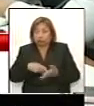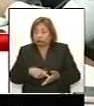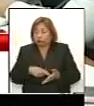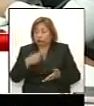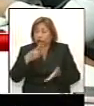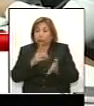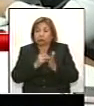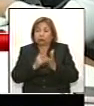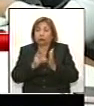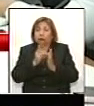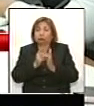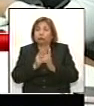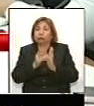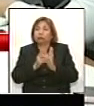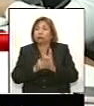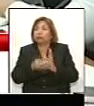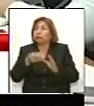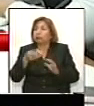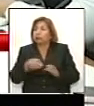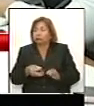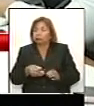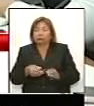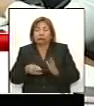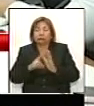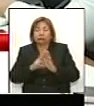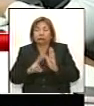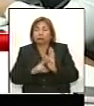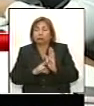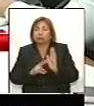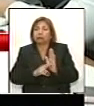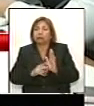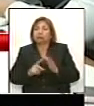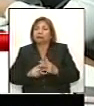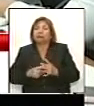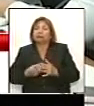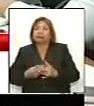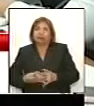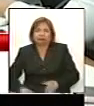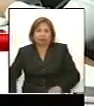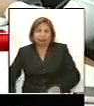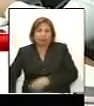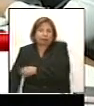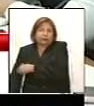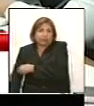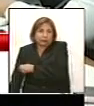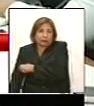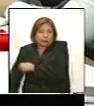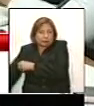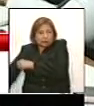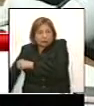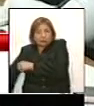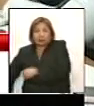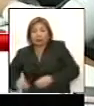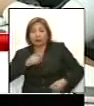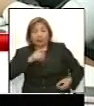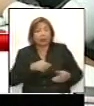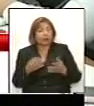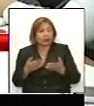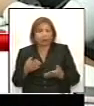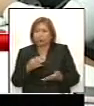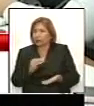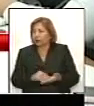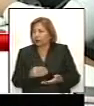decreto legislativo que, por cierto, el reglamento recién está por salir, y ese decreto legislativo muchas